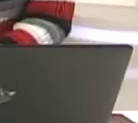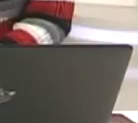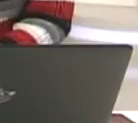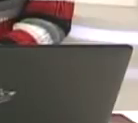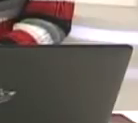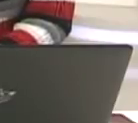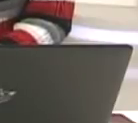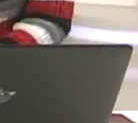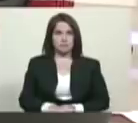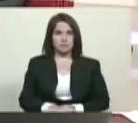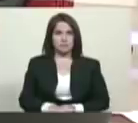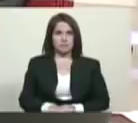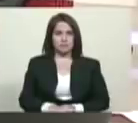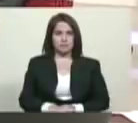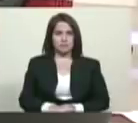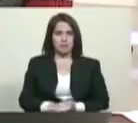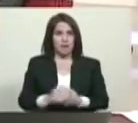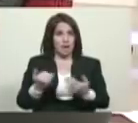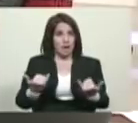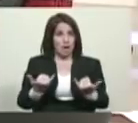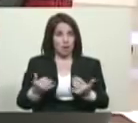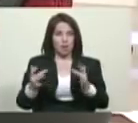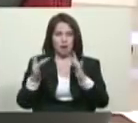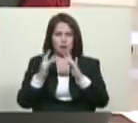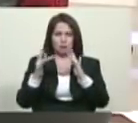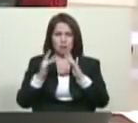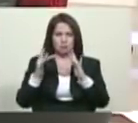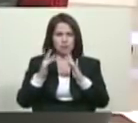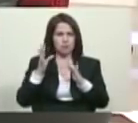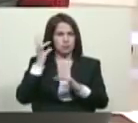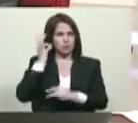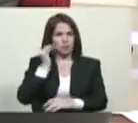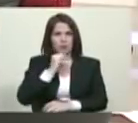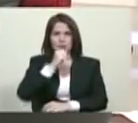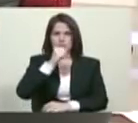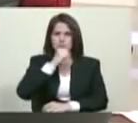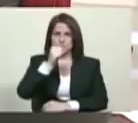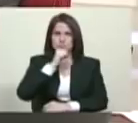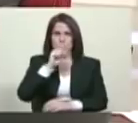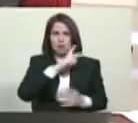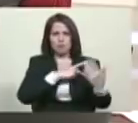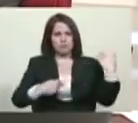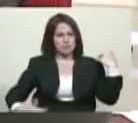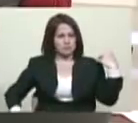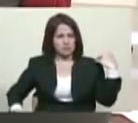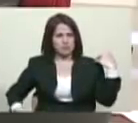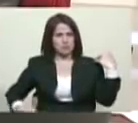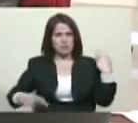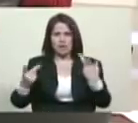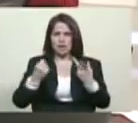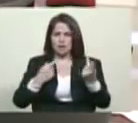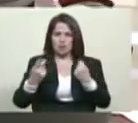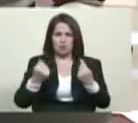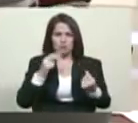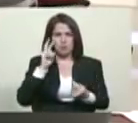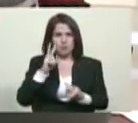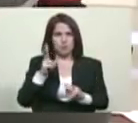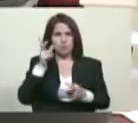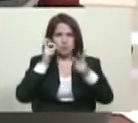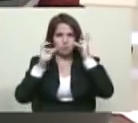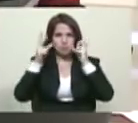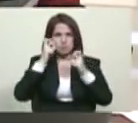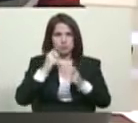Y a esta hora hacemos un contacto con nuestra compañera Amarelis Volcán desde la Vicepresidencia Sectorial del Área Económica. Adelante, Amarelis, te